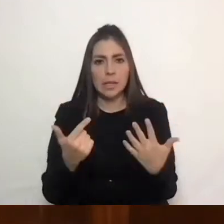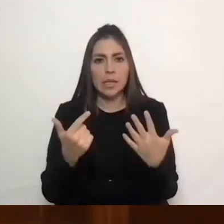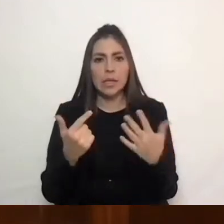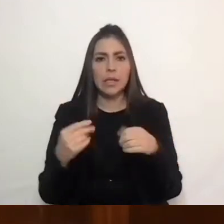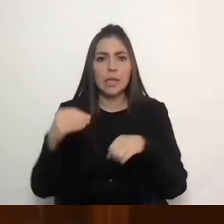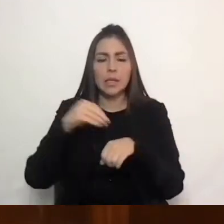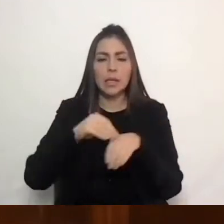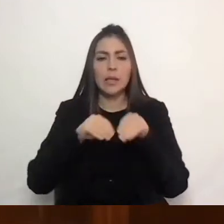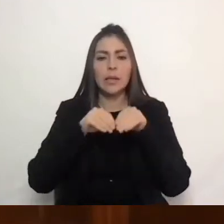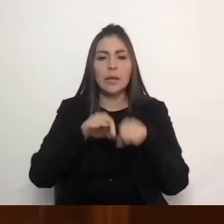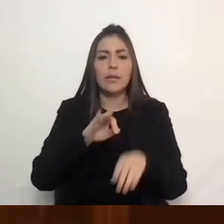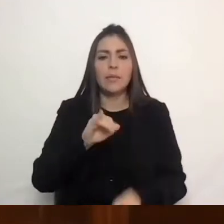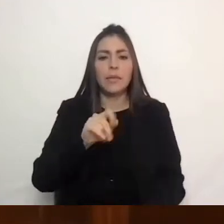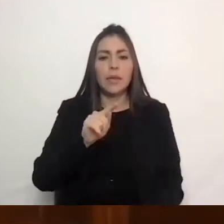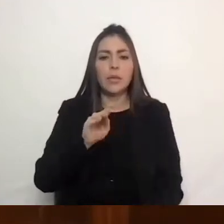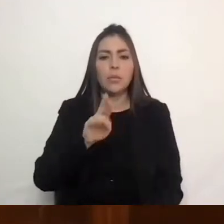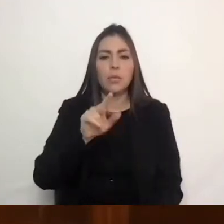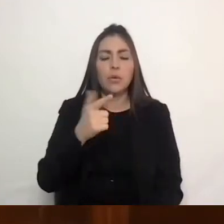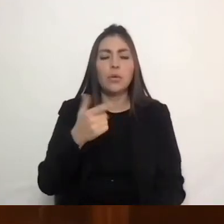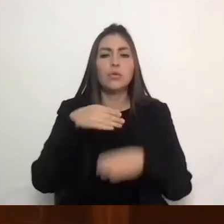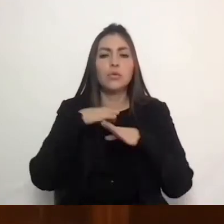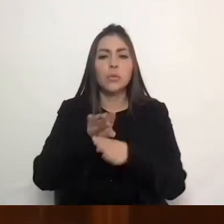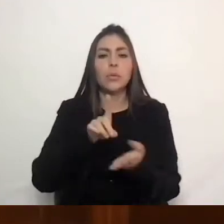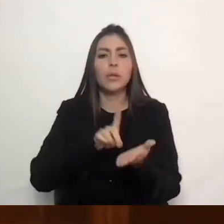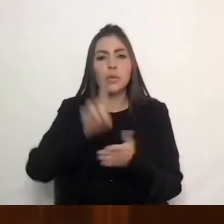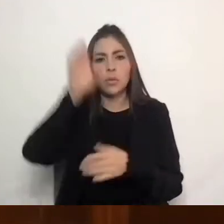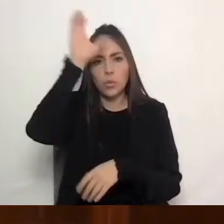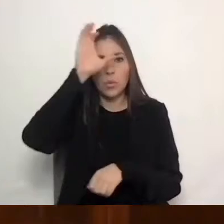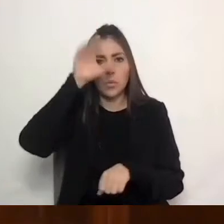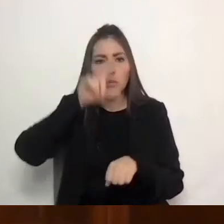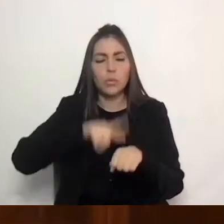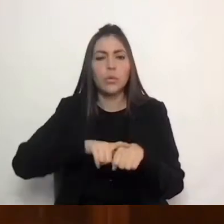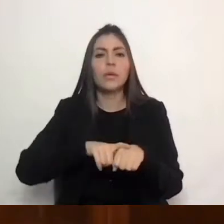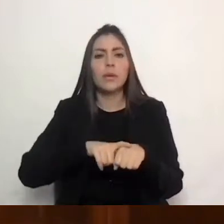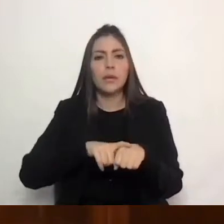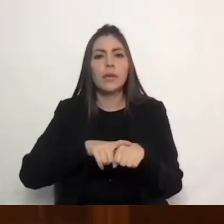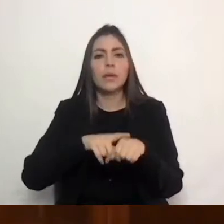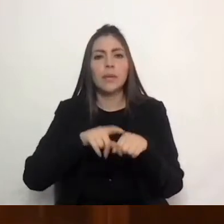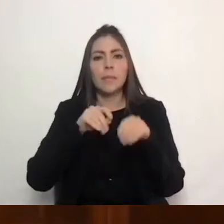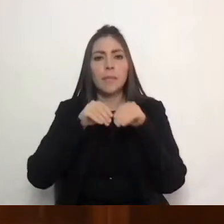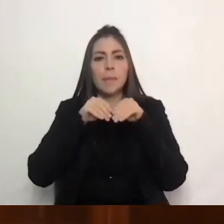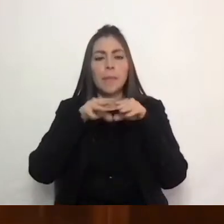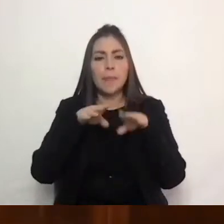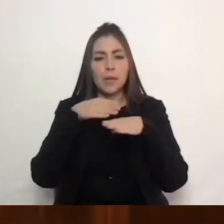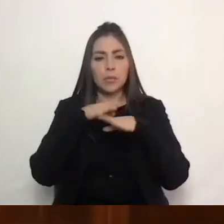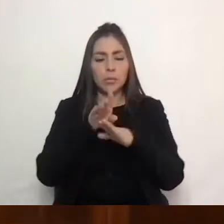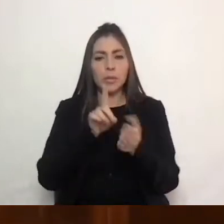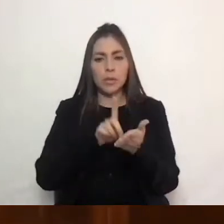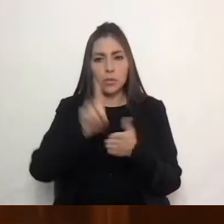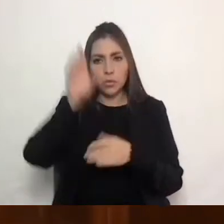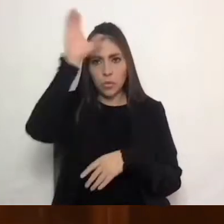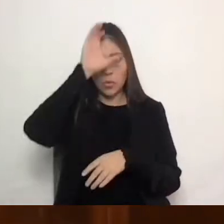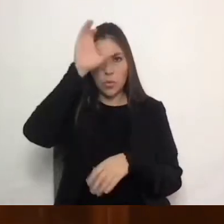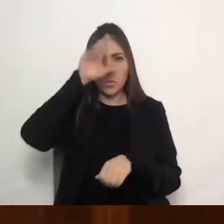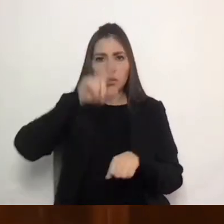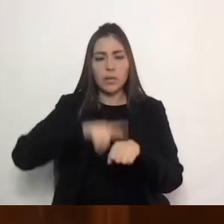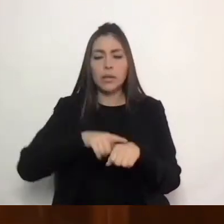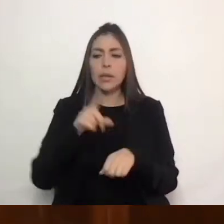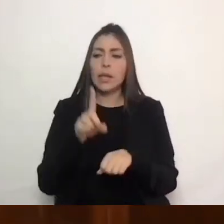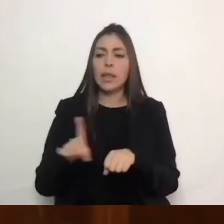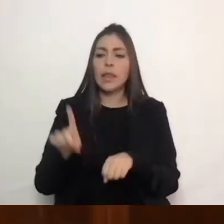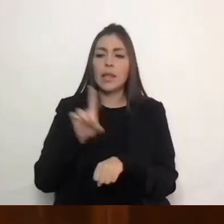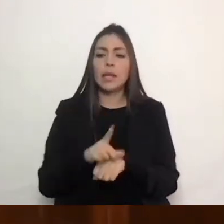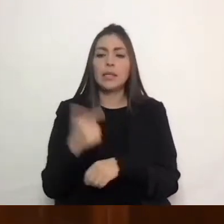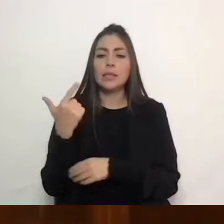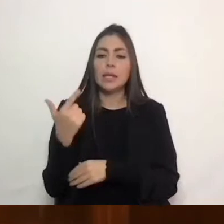Pittsburgh sobre Derechos Culturales. El lanzamiento de la Declaración sobre Derechos Culturales tuvo lugar el 7 de mayo